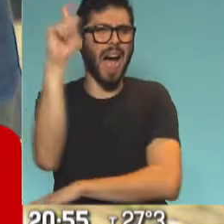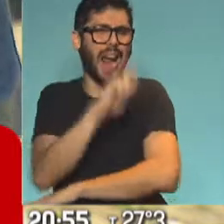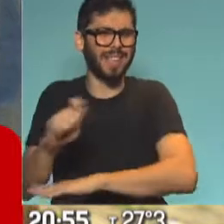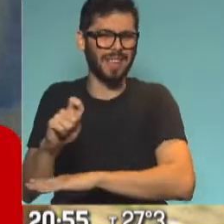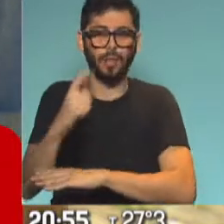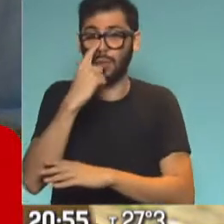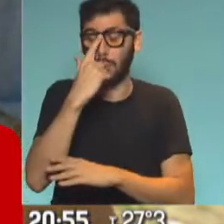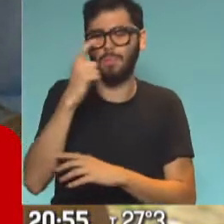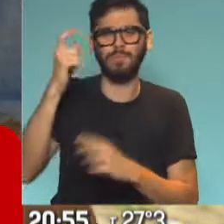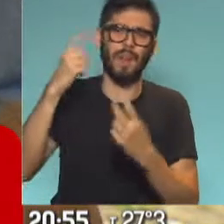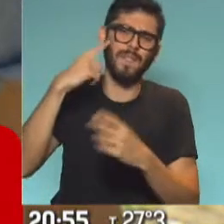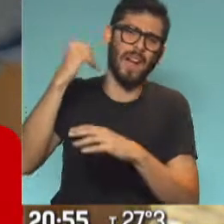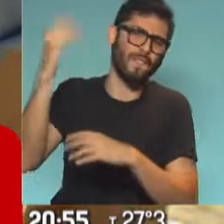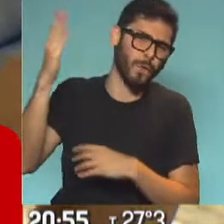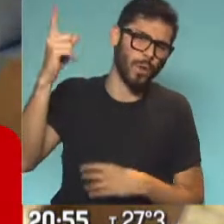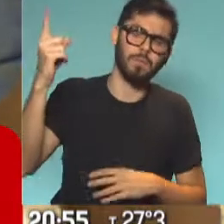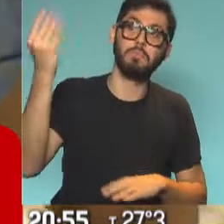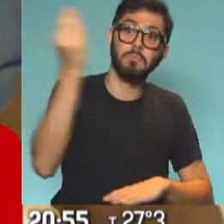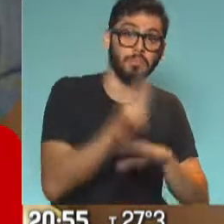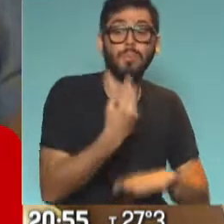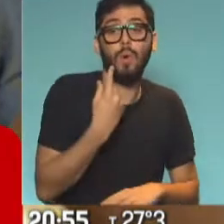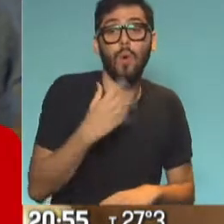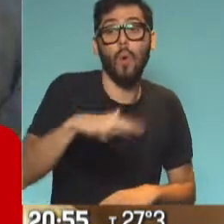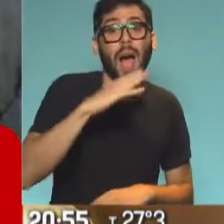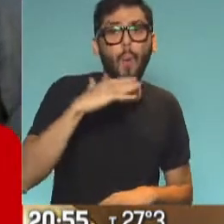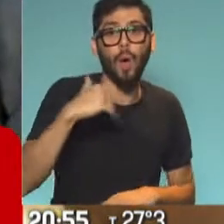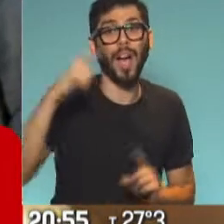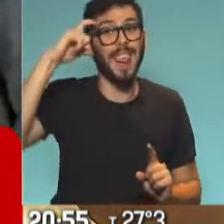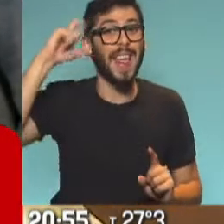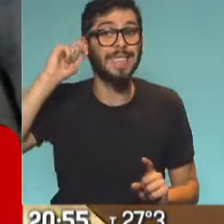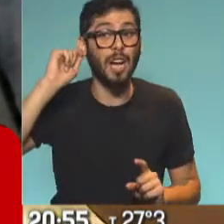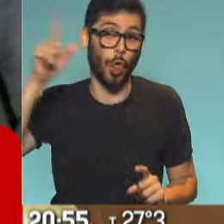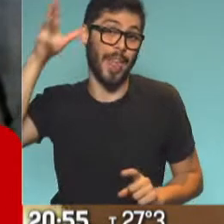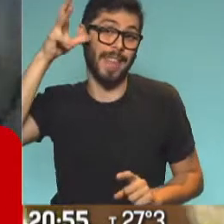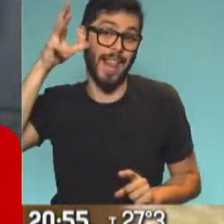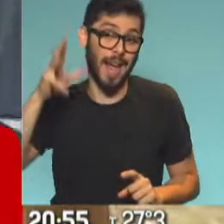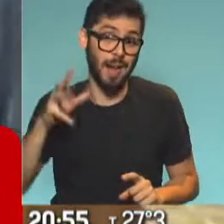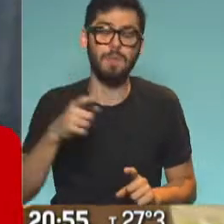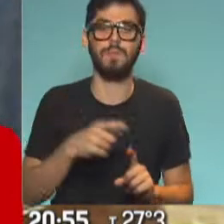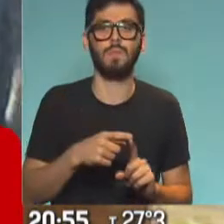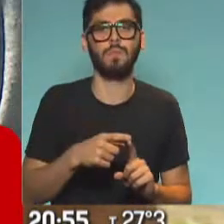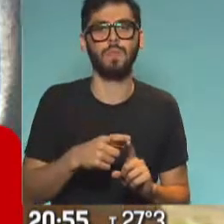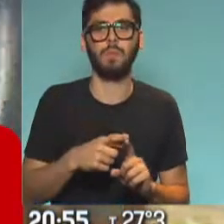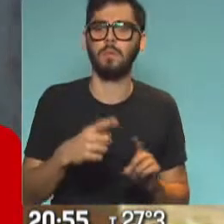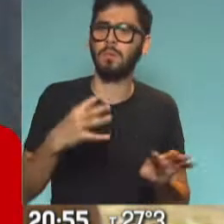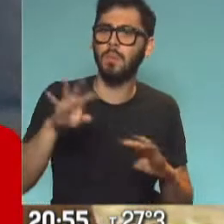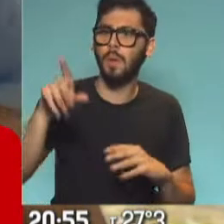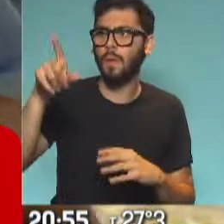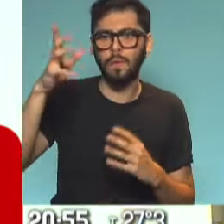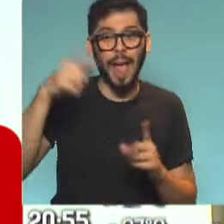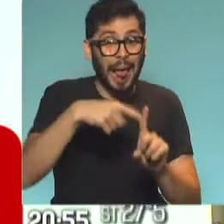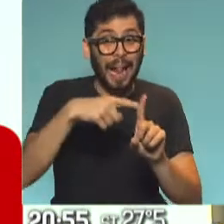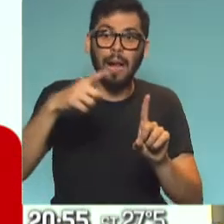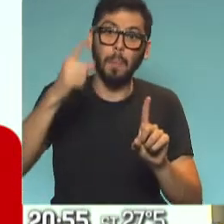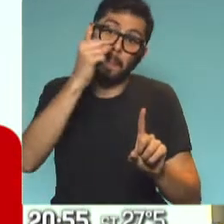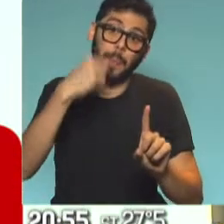él fue inmigrante, vino a La Boca cuando tenía 10 años de Italia y para él el transbordador era